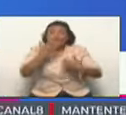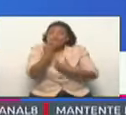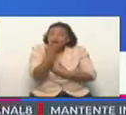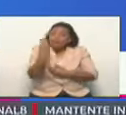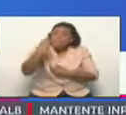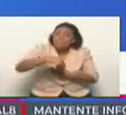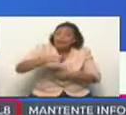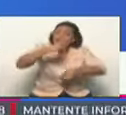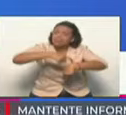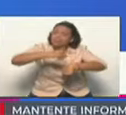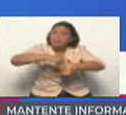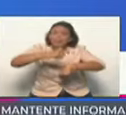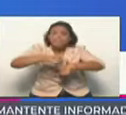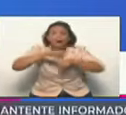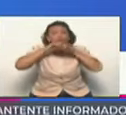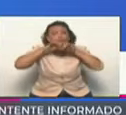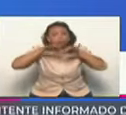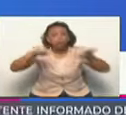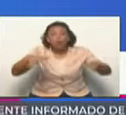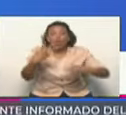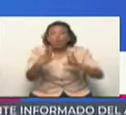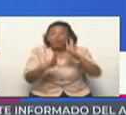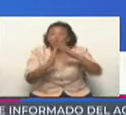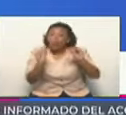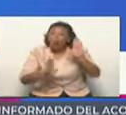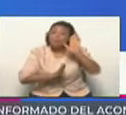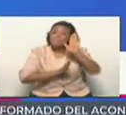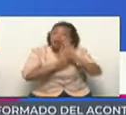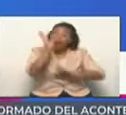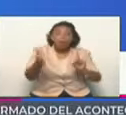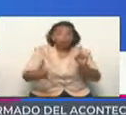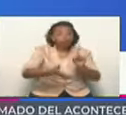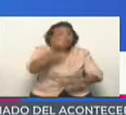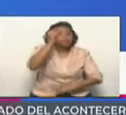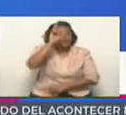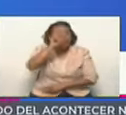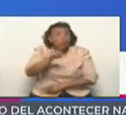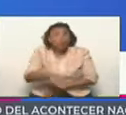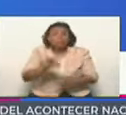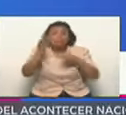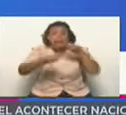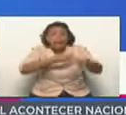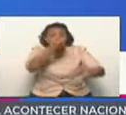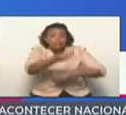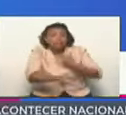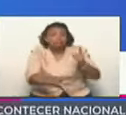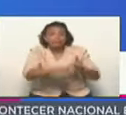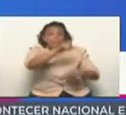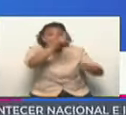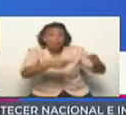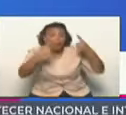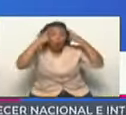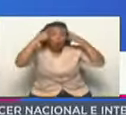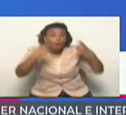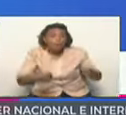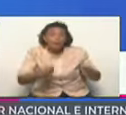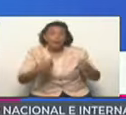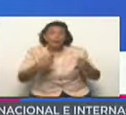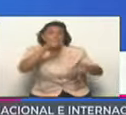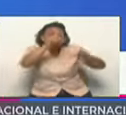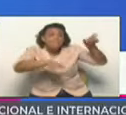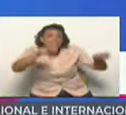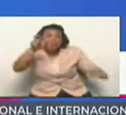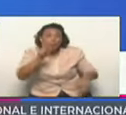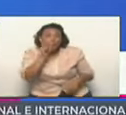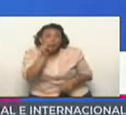para difundir todos los logros diarios que miles de